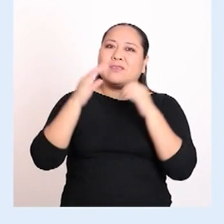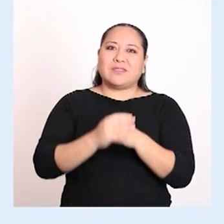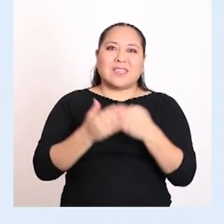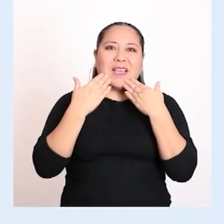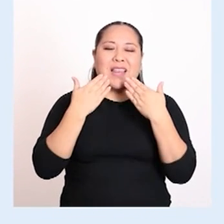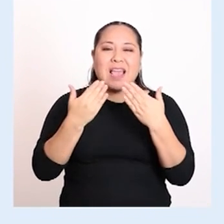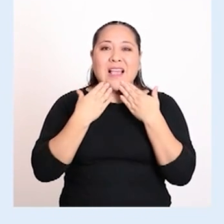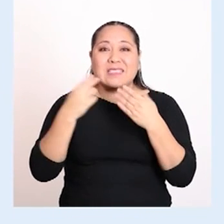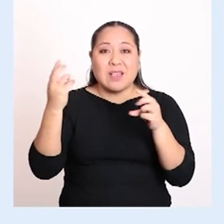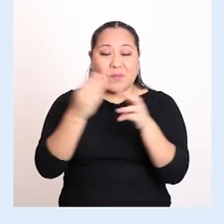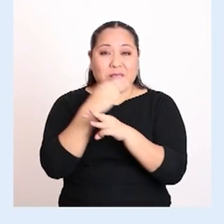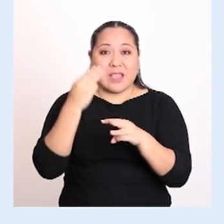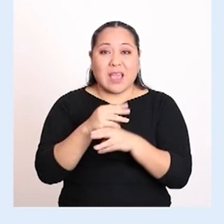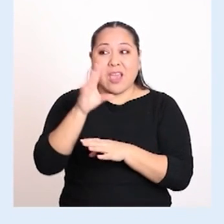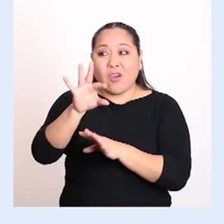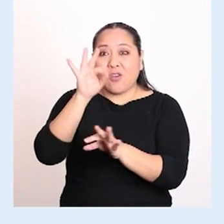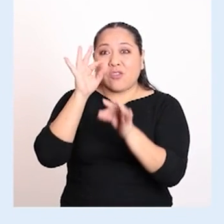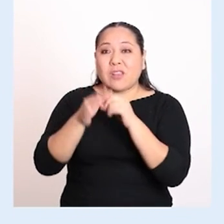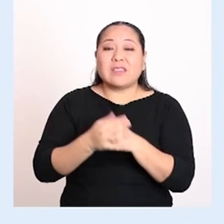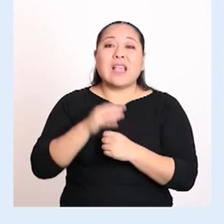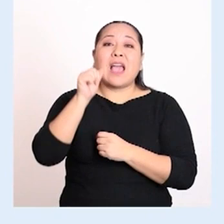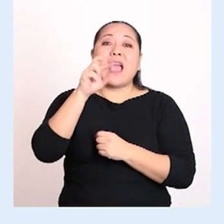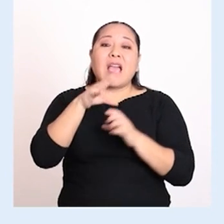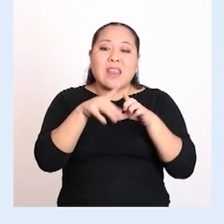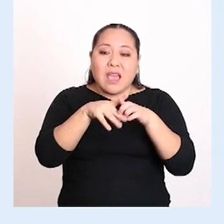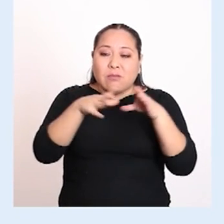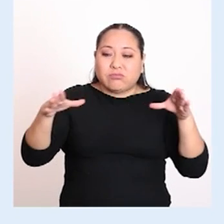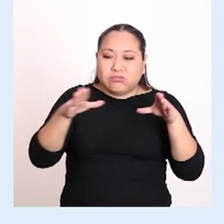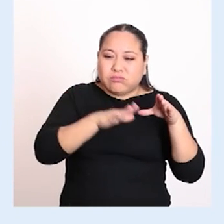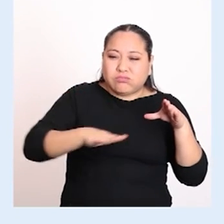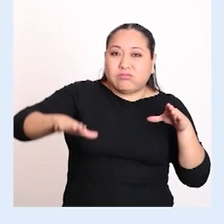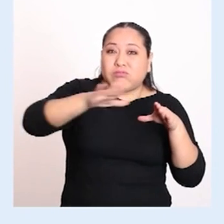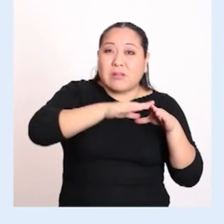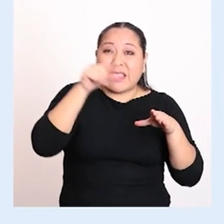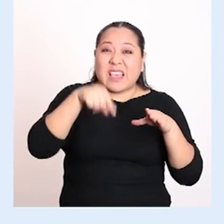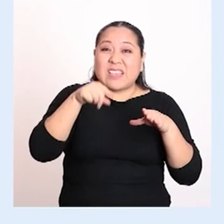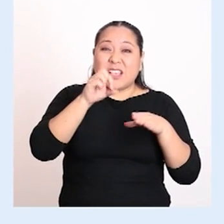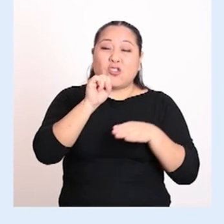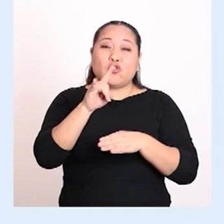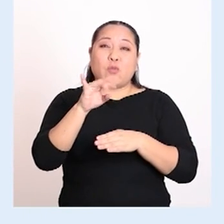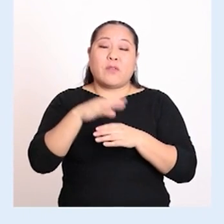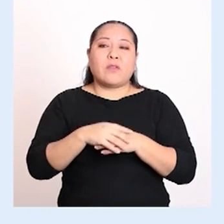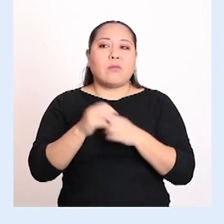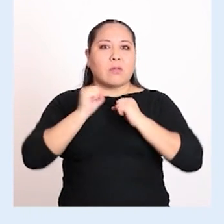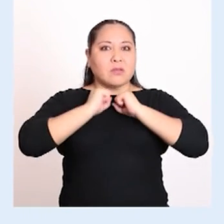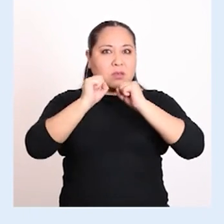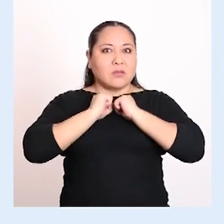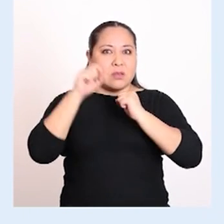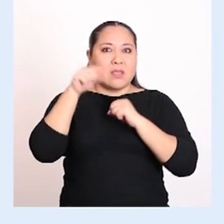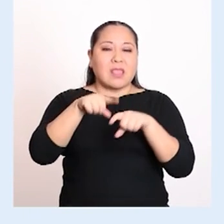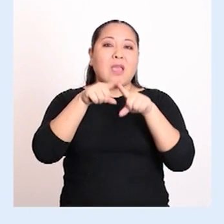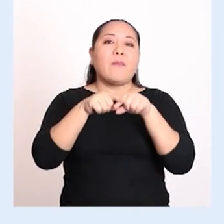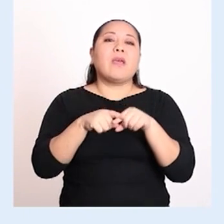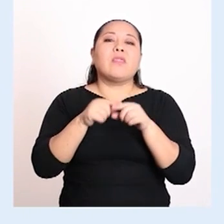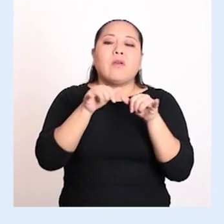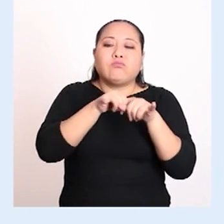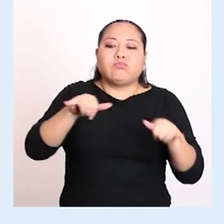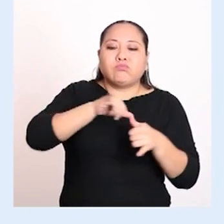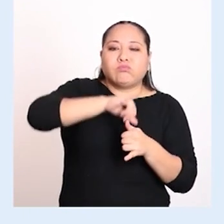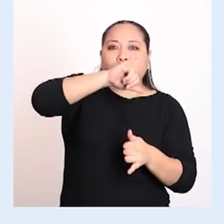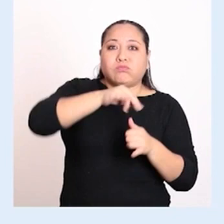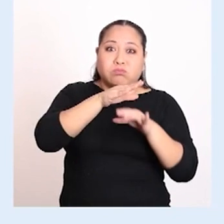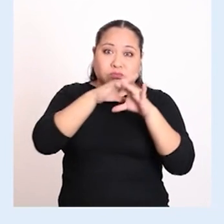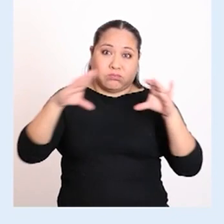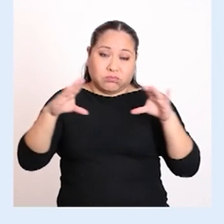Gracias a las matemáticas, pudimos determinar el área máxima de una superficie para realizar actividades físicas según la medida de